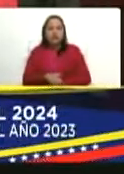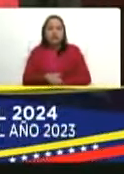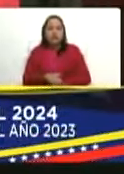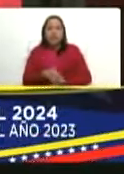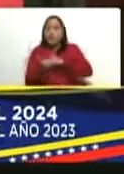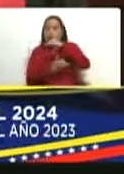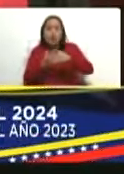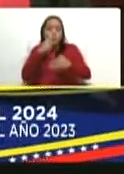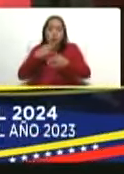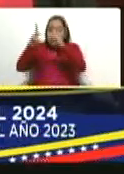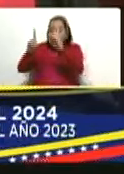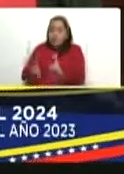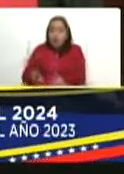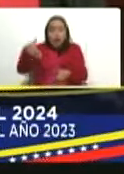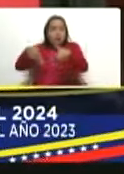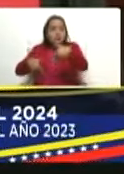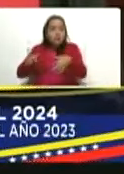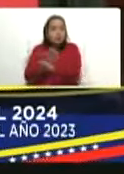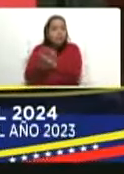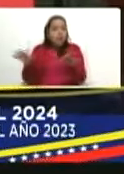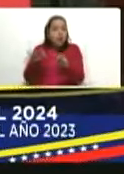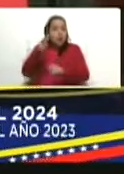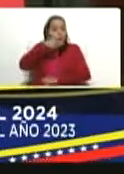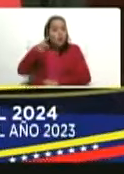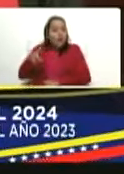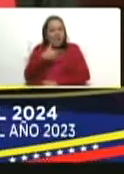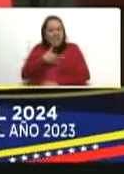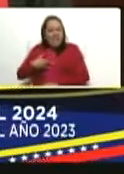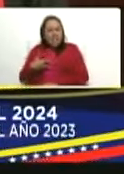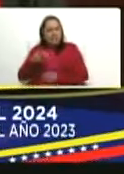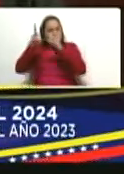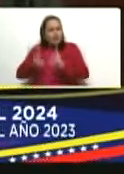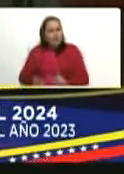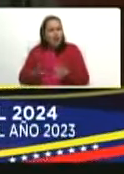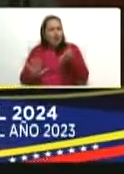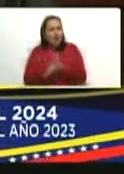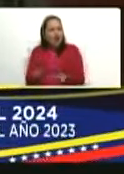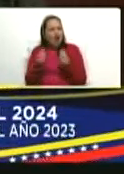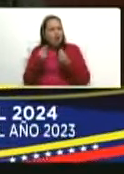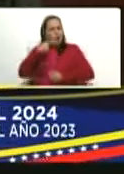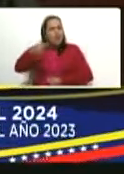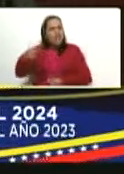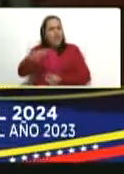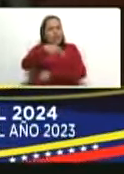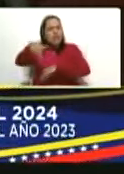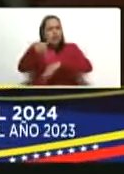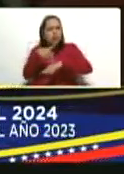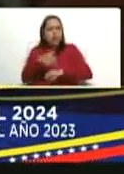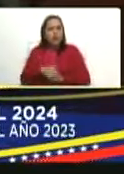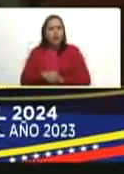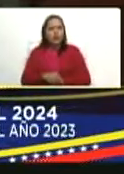no electas democráticamente las que quieren fijar las políticas nacionales.